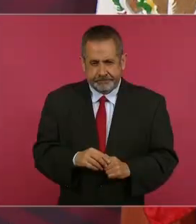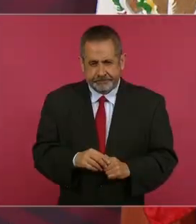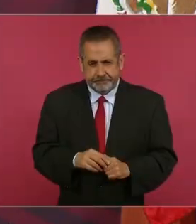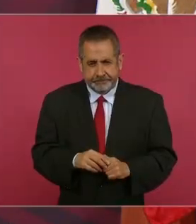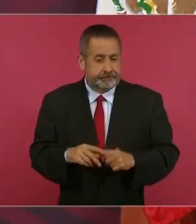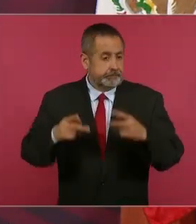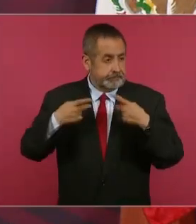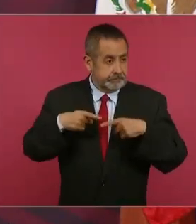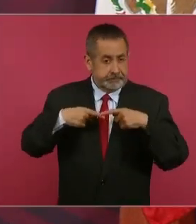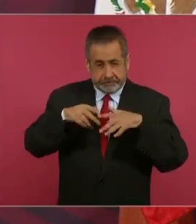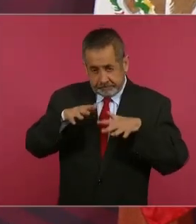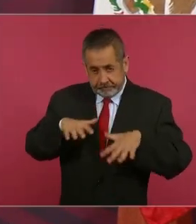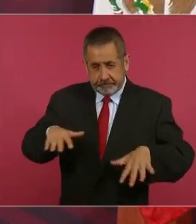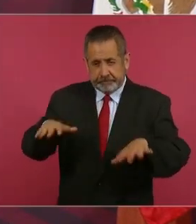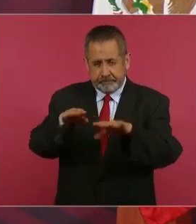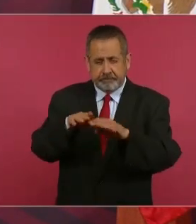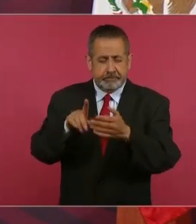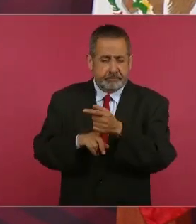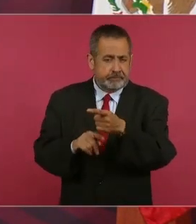la gente como ya